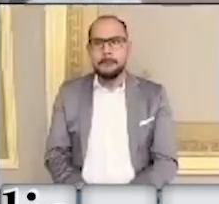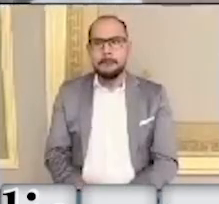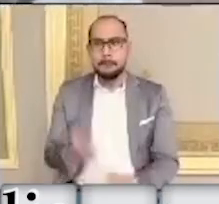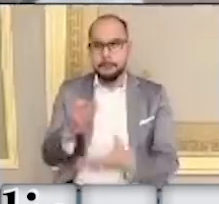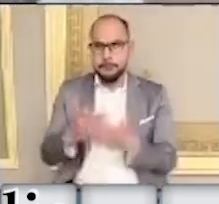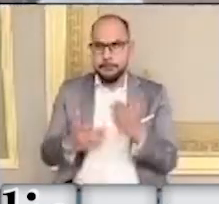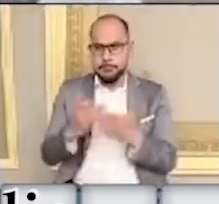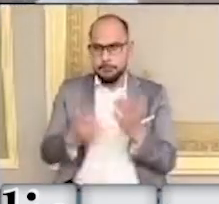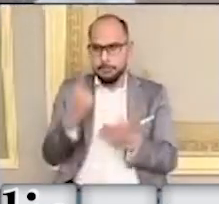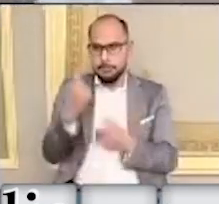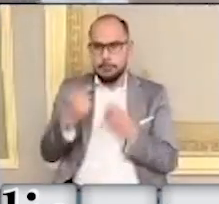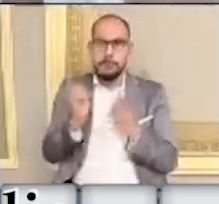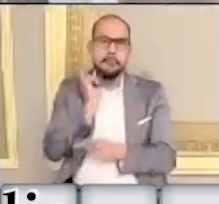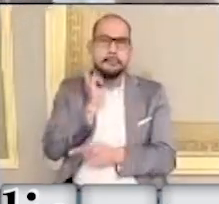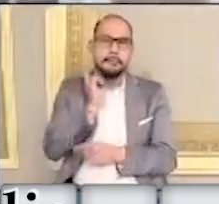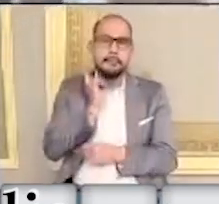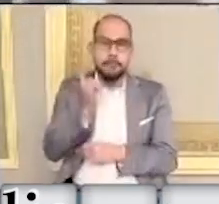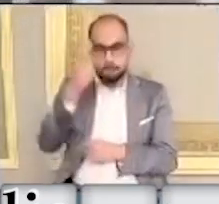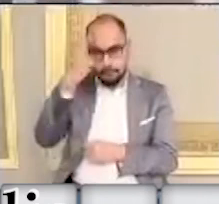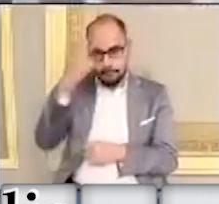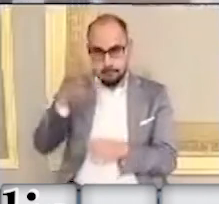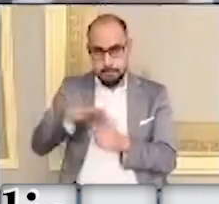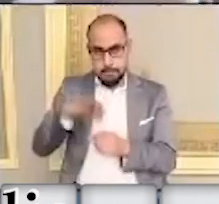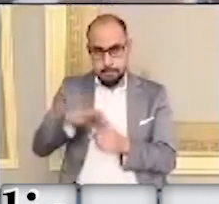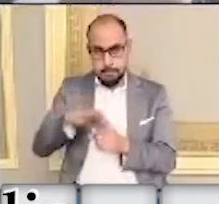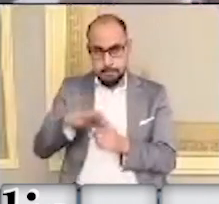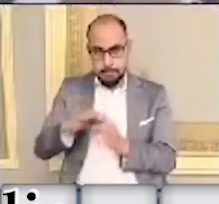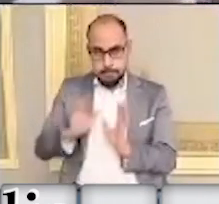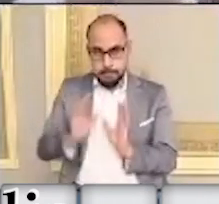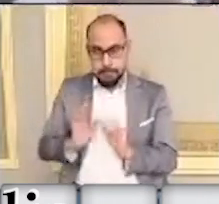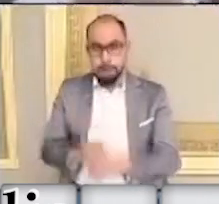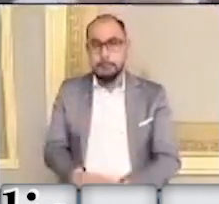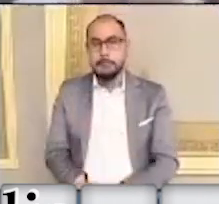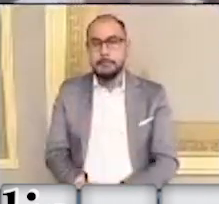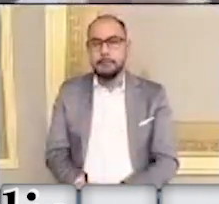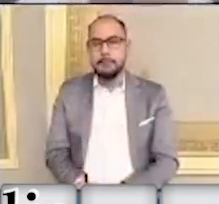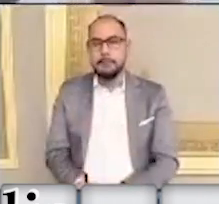falta algún diputado o diputada por emitir su voto?